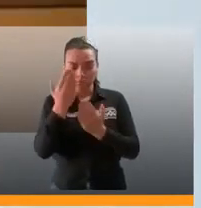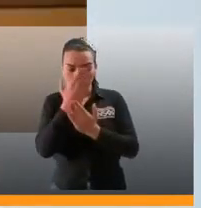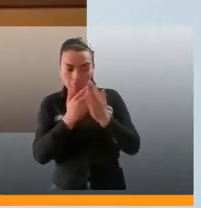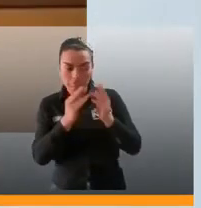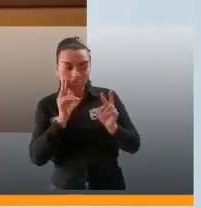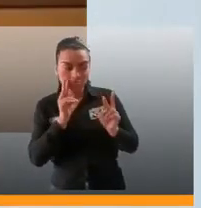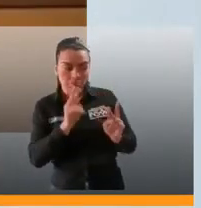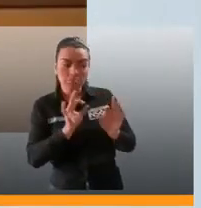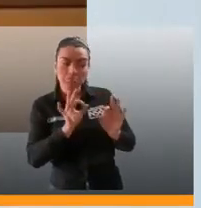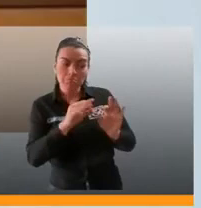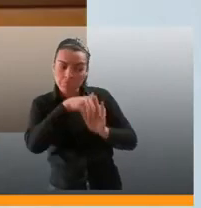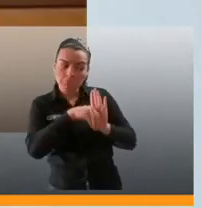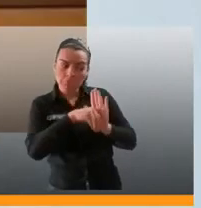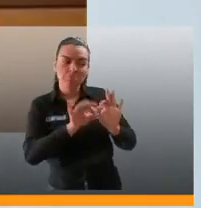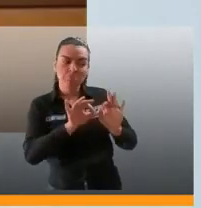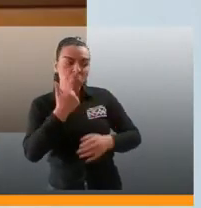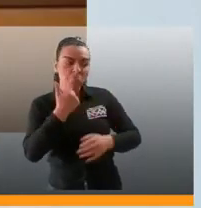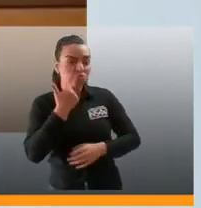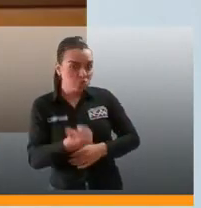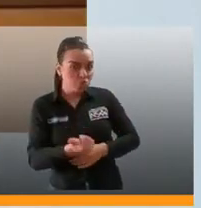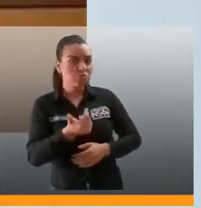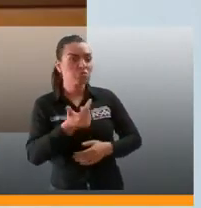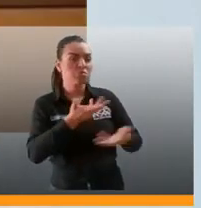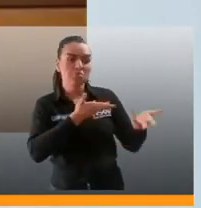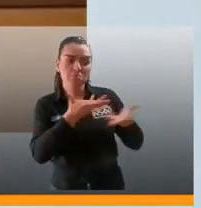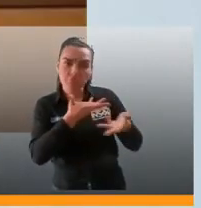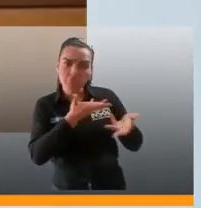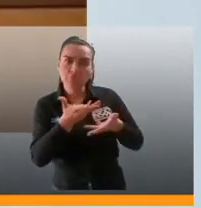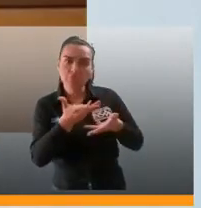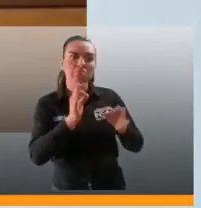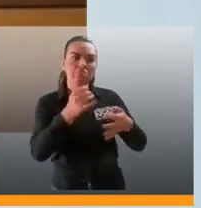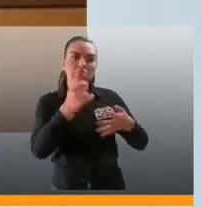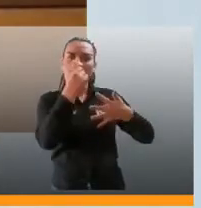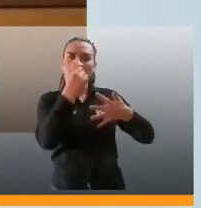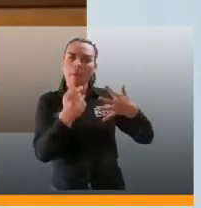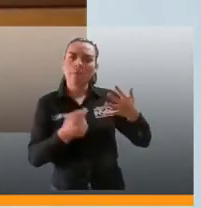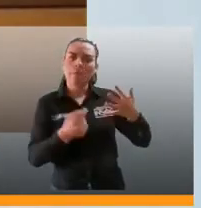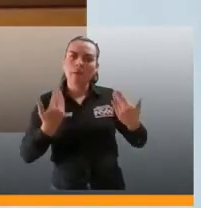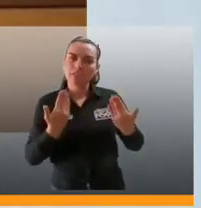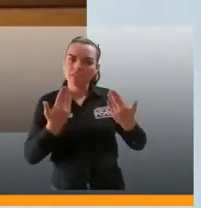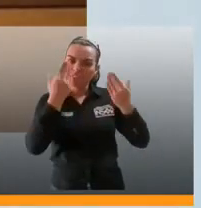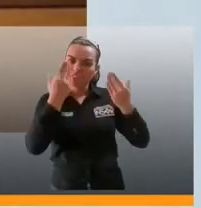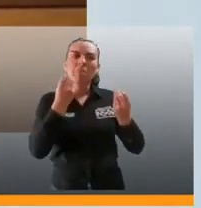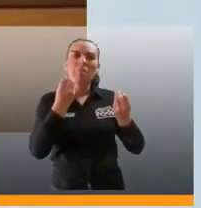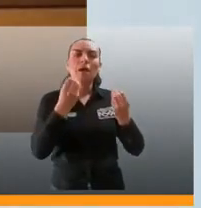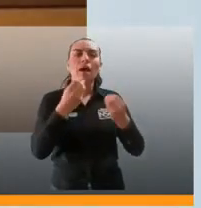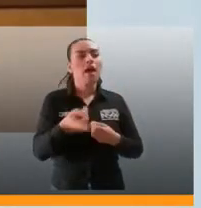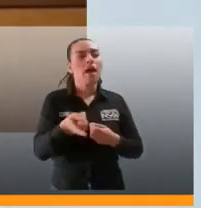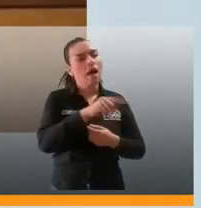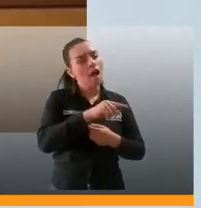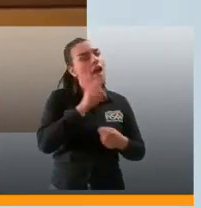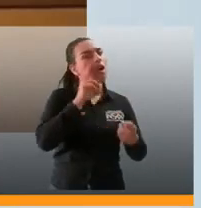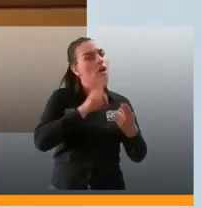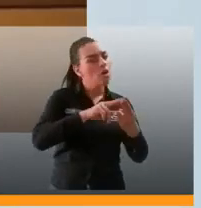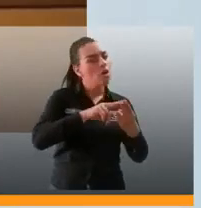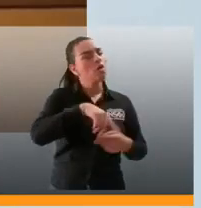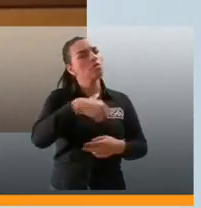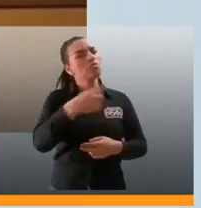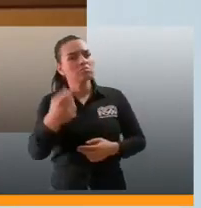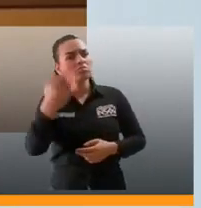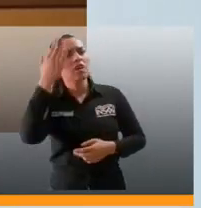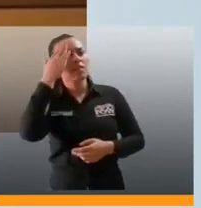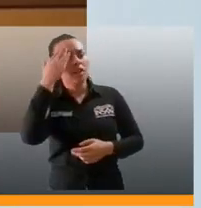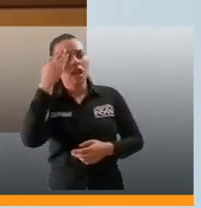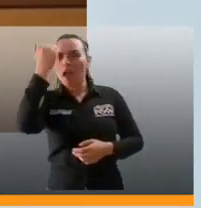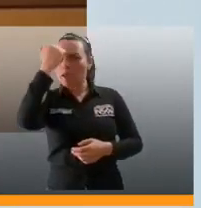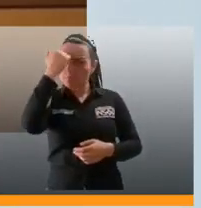tengan interacción, que tengan diferentes elementos que nos permiten conocer cada vez más a lo que el profesor